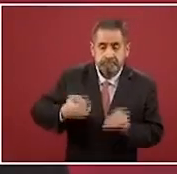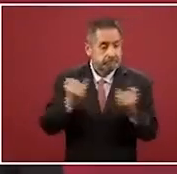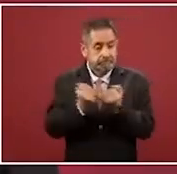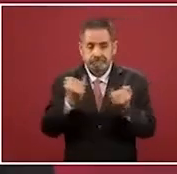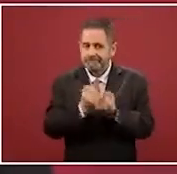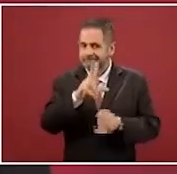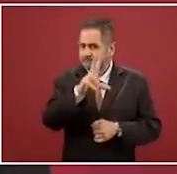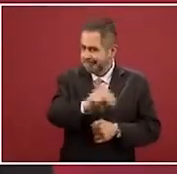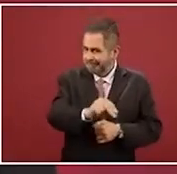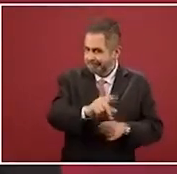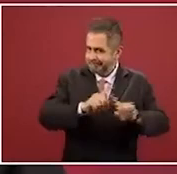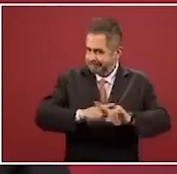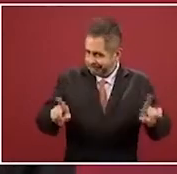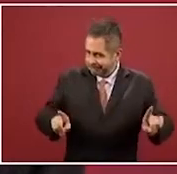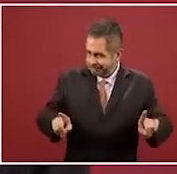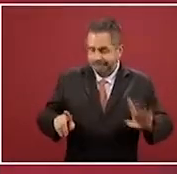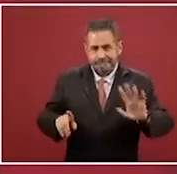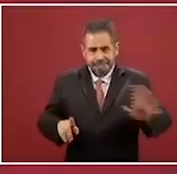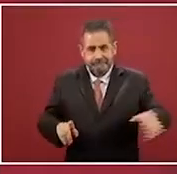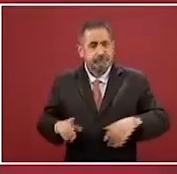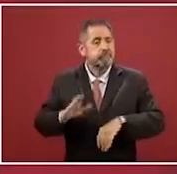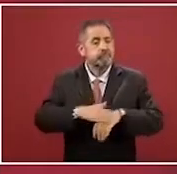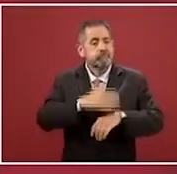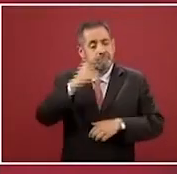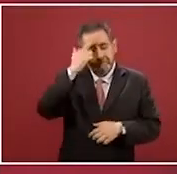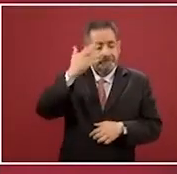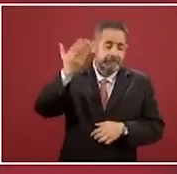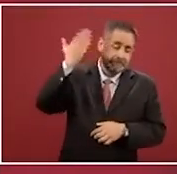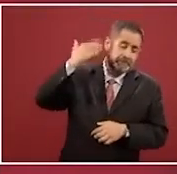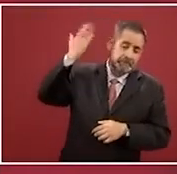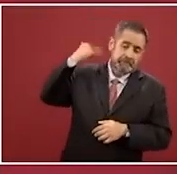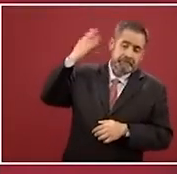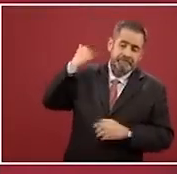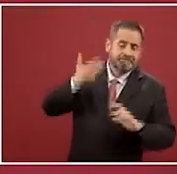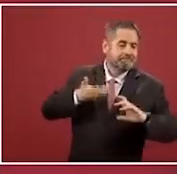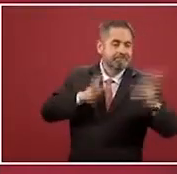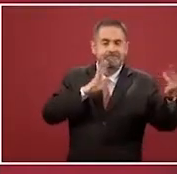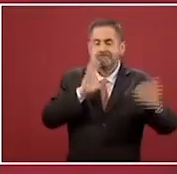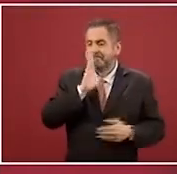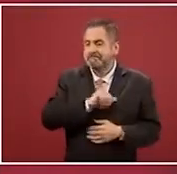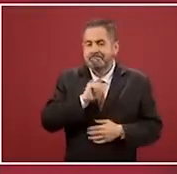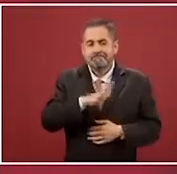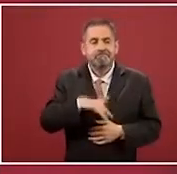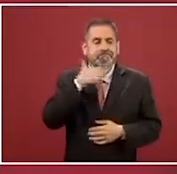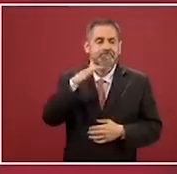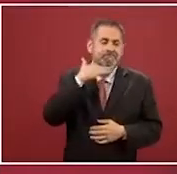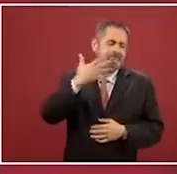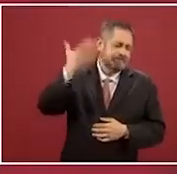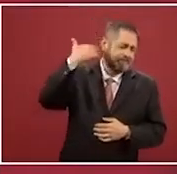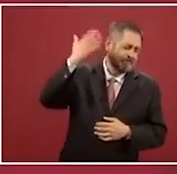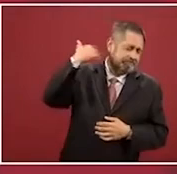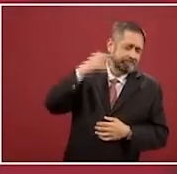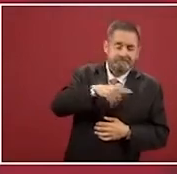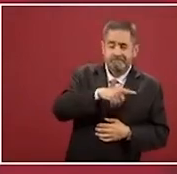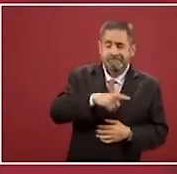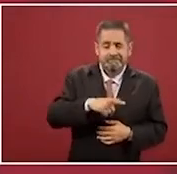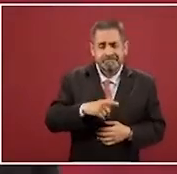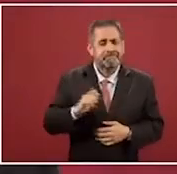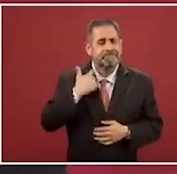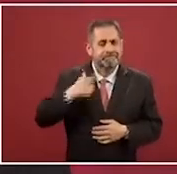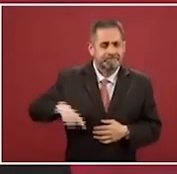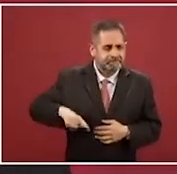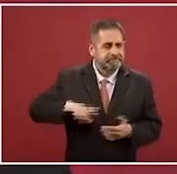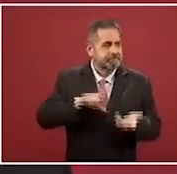porque se degeneró tanto, había tanta corrupción en la construcción, que